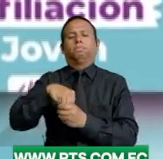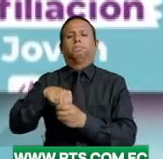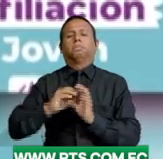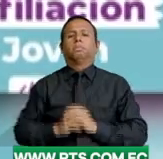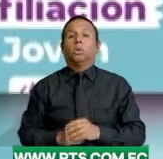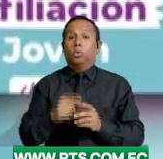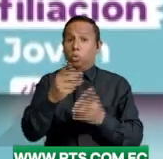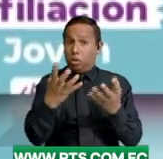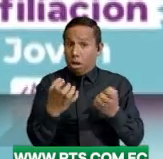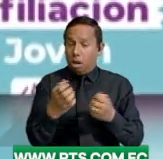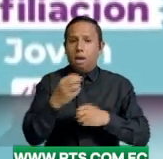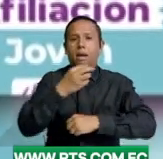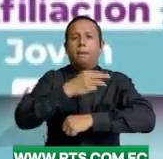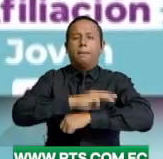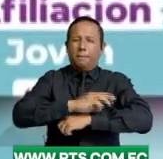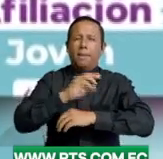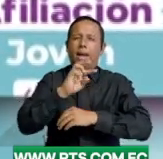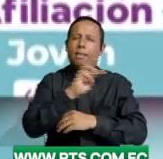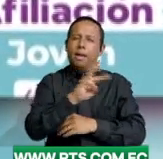ingresar a